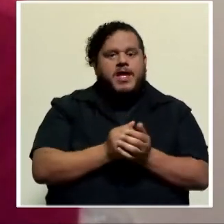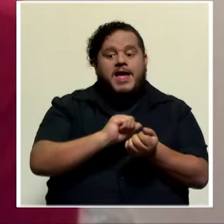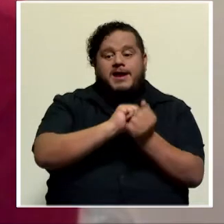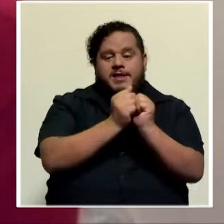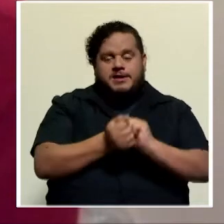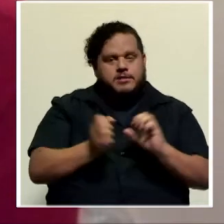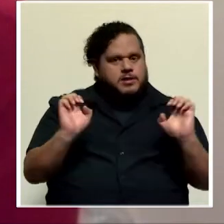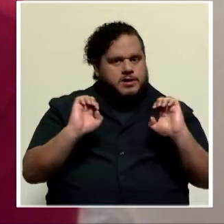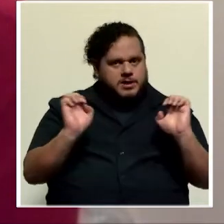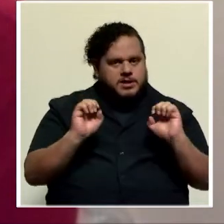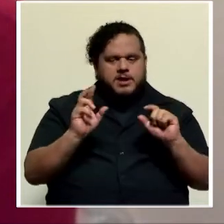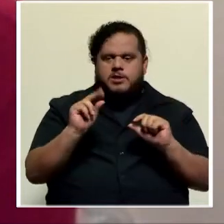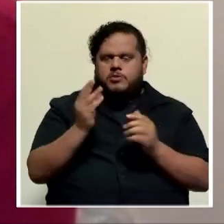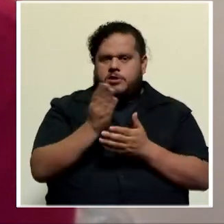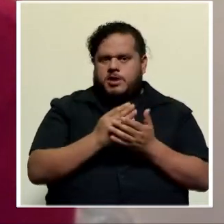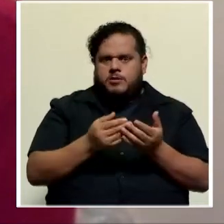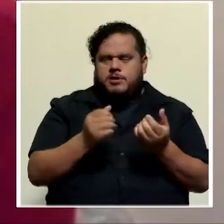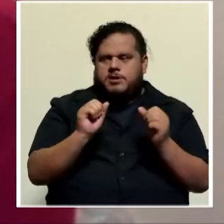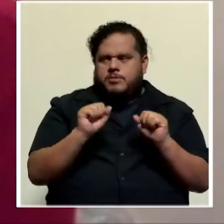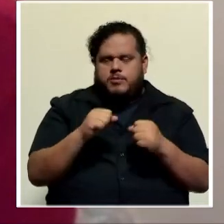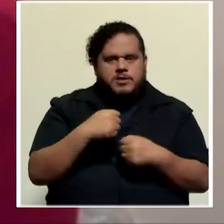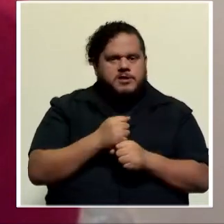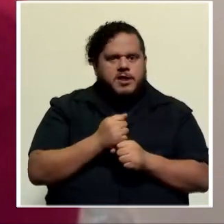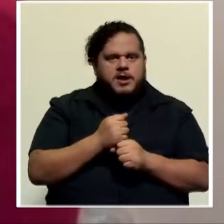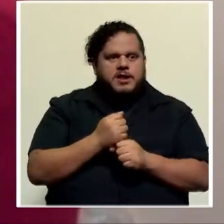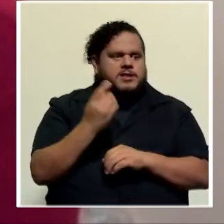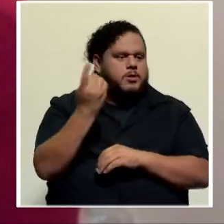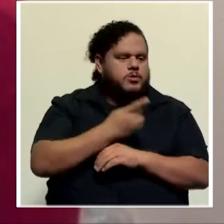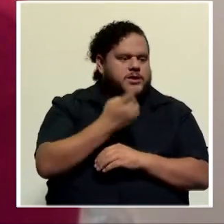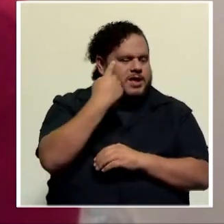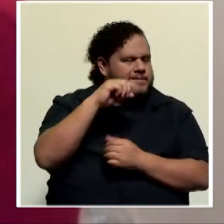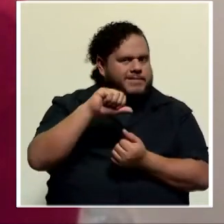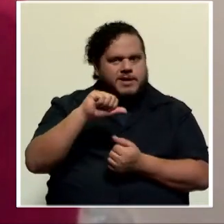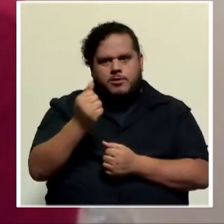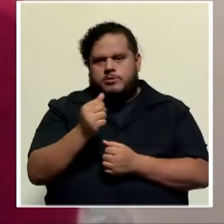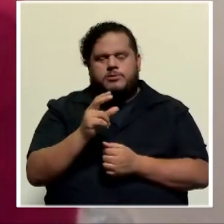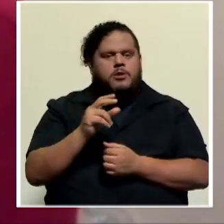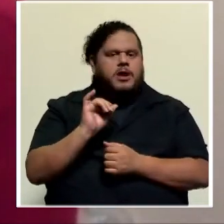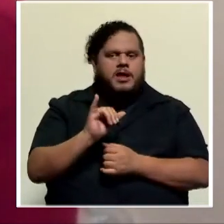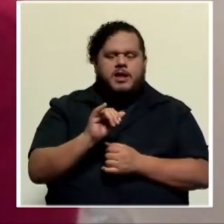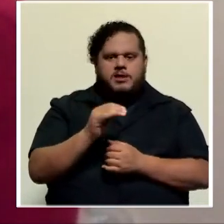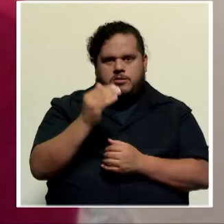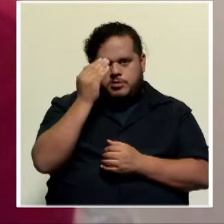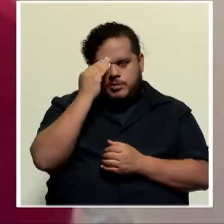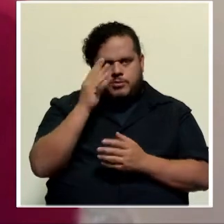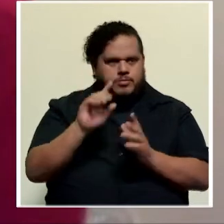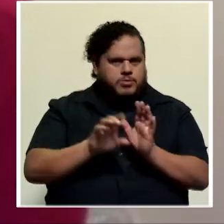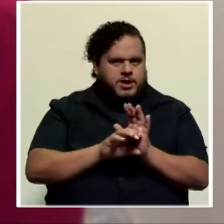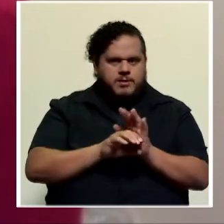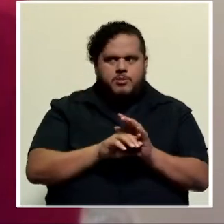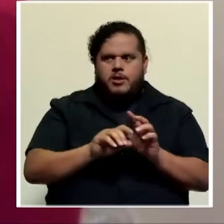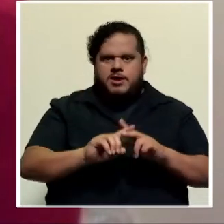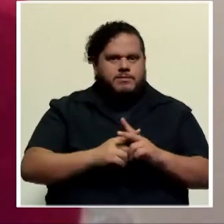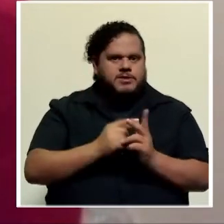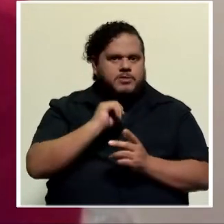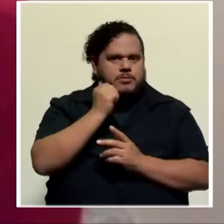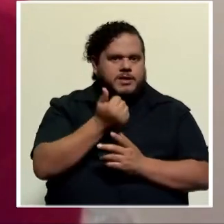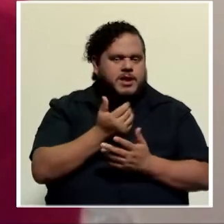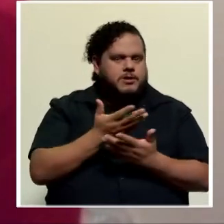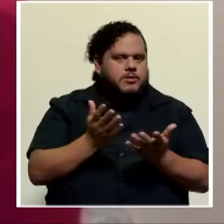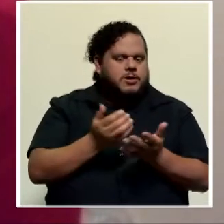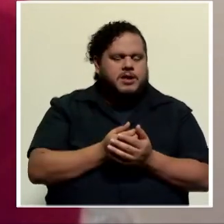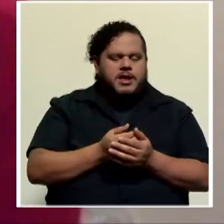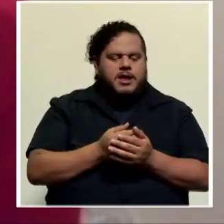no es algo que se puede hacer de un día para otro, eso todos lo sabemos, no podemos decir a partir de mañana ya no circulan los vehículos que